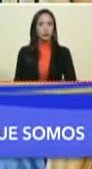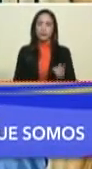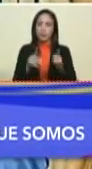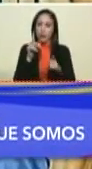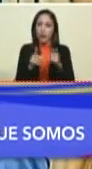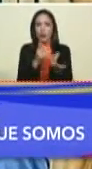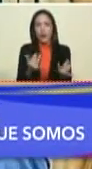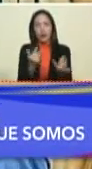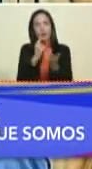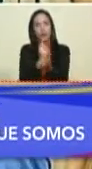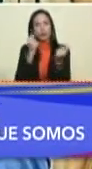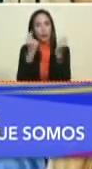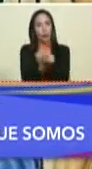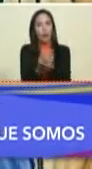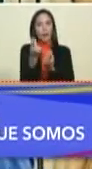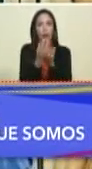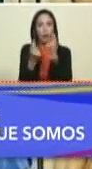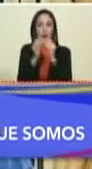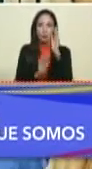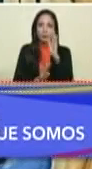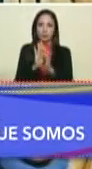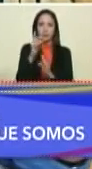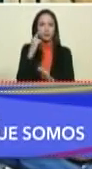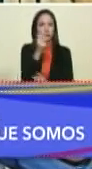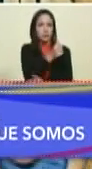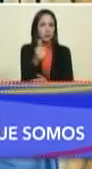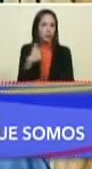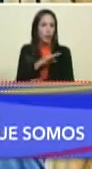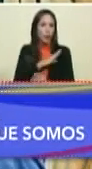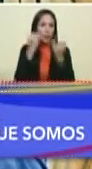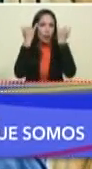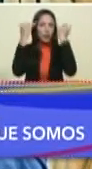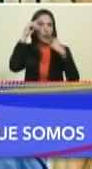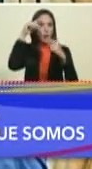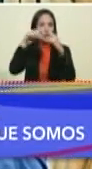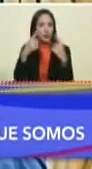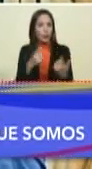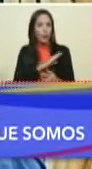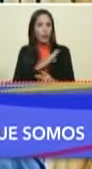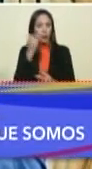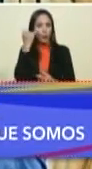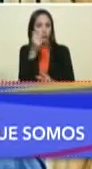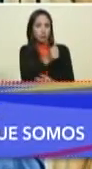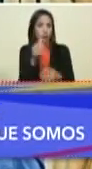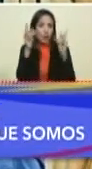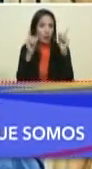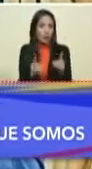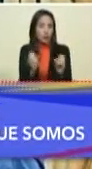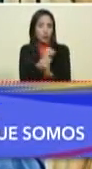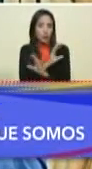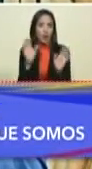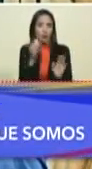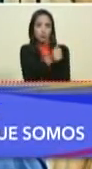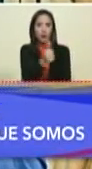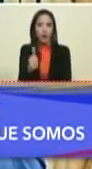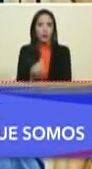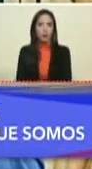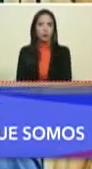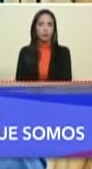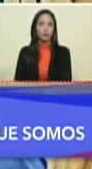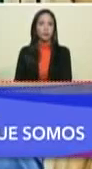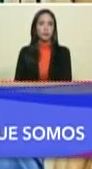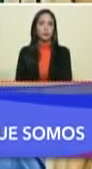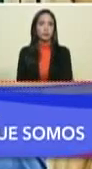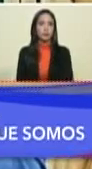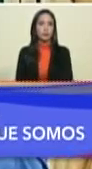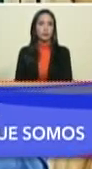están llegando los tiempos mejores. Pero cada quien es dueño de su vida. Cada quien es dueño de su vida. Y